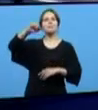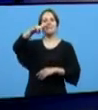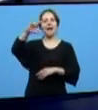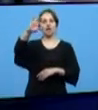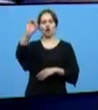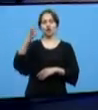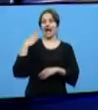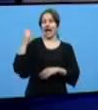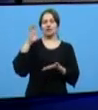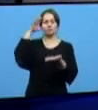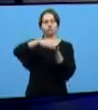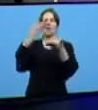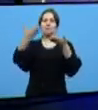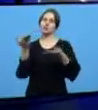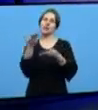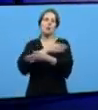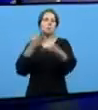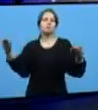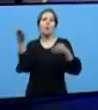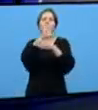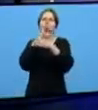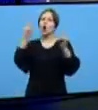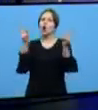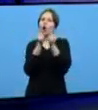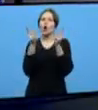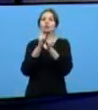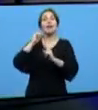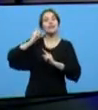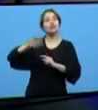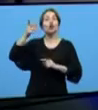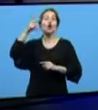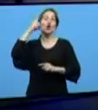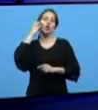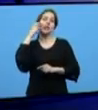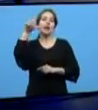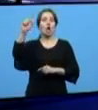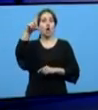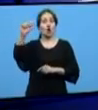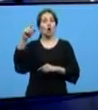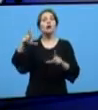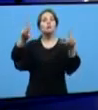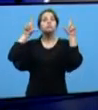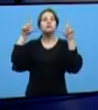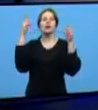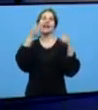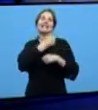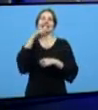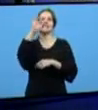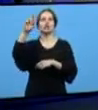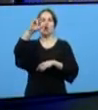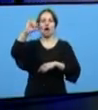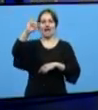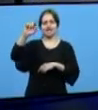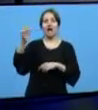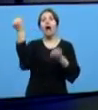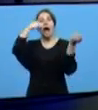converteuse ante na sede da premier da curta do cineasta lucense Roberto Lolo, que protagonizan Soraya e Alberto Amarilla. Triste soledad de